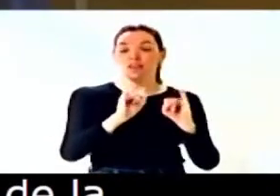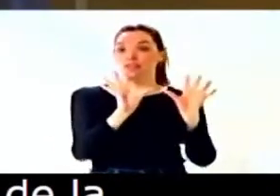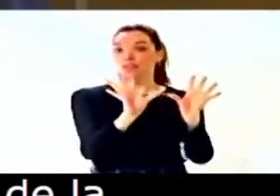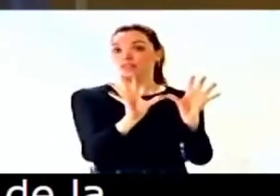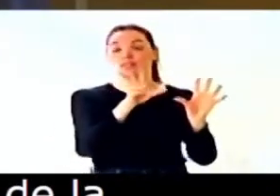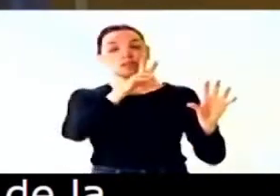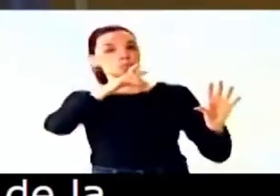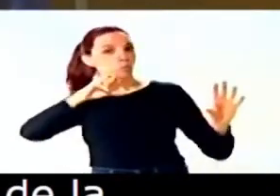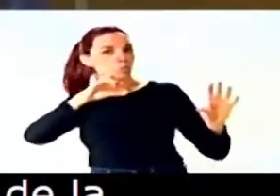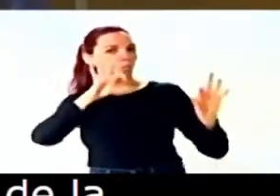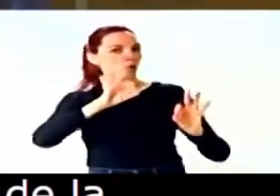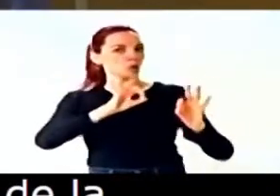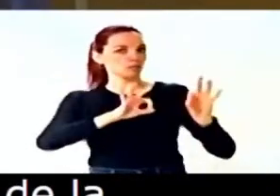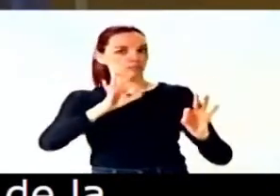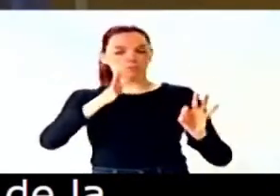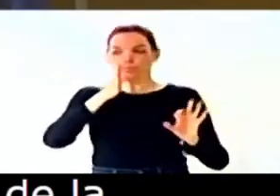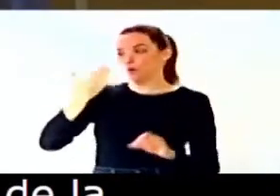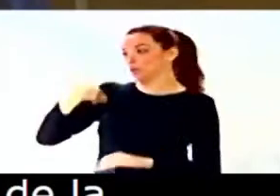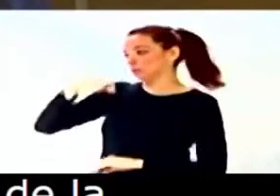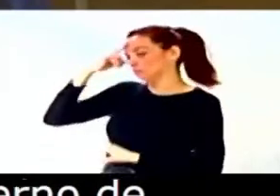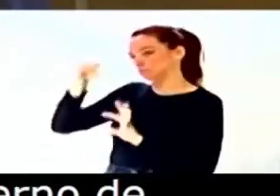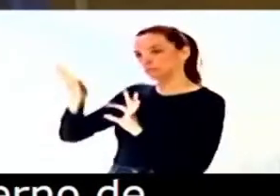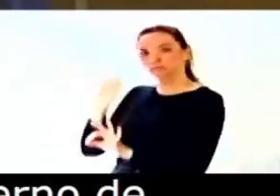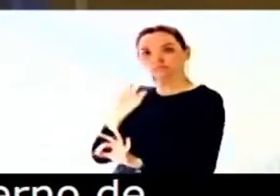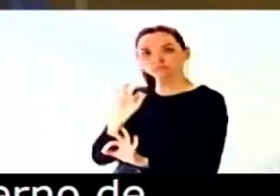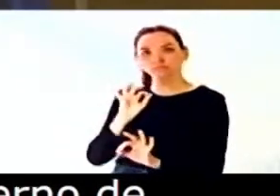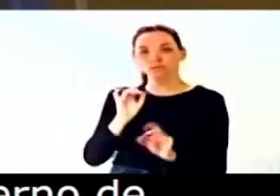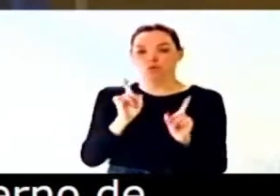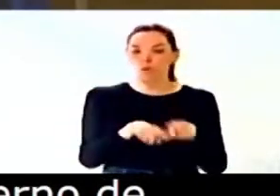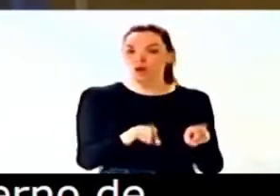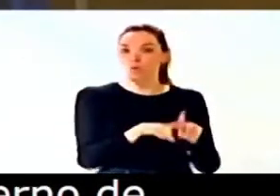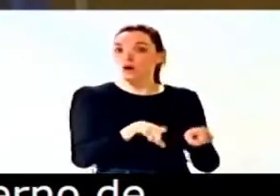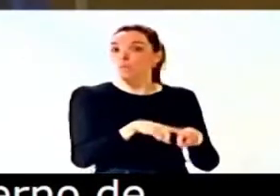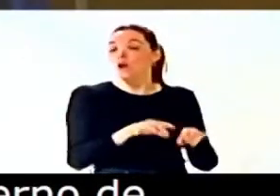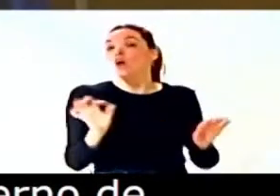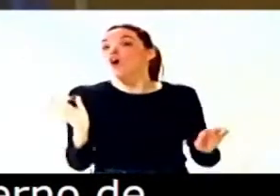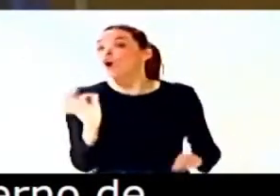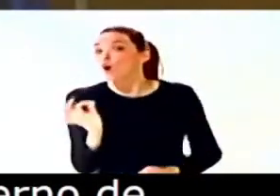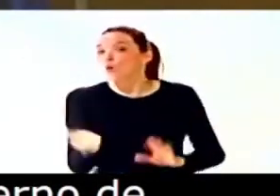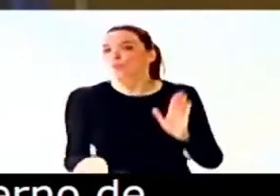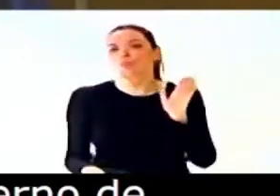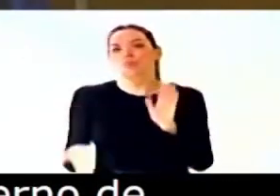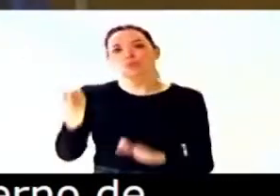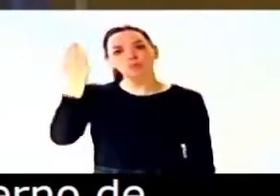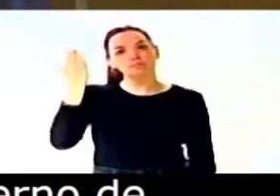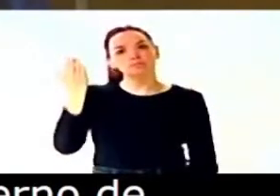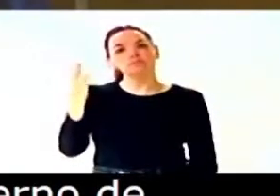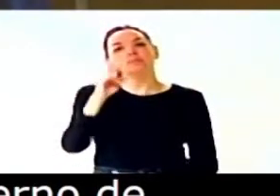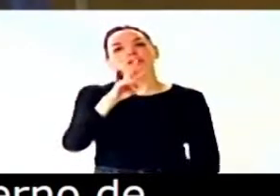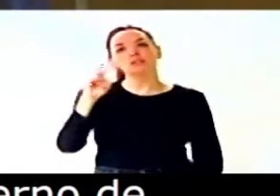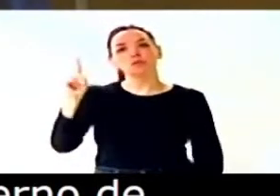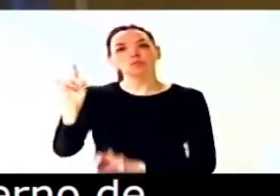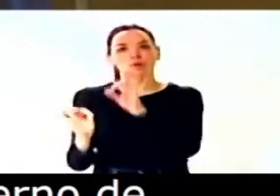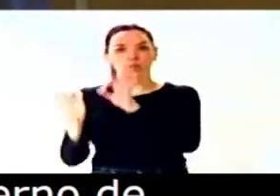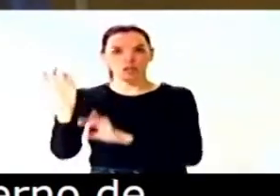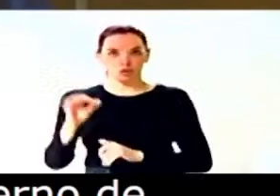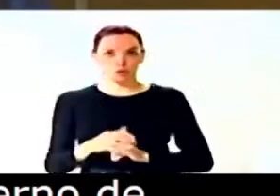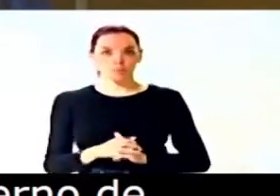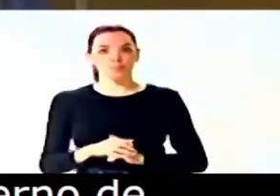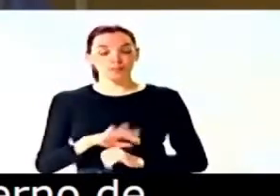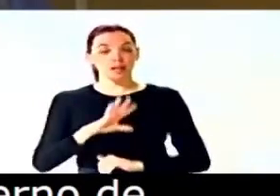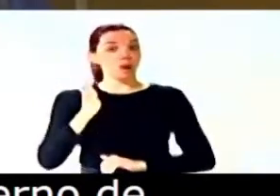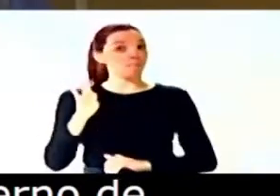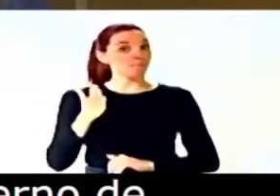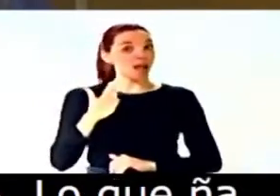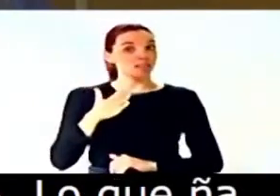el Gobierno de España así lo decidió, o si va a subir al 21%. Lo que mañana se